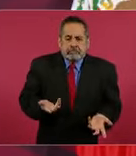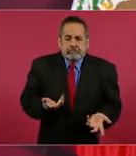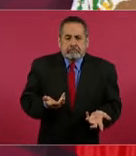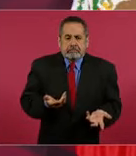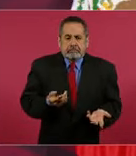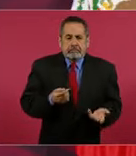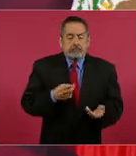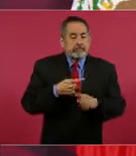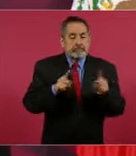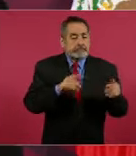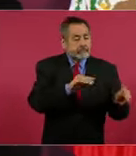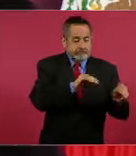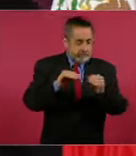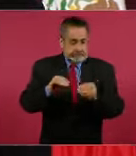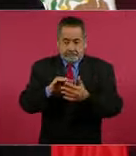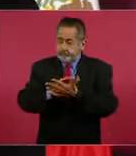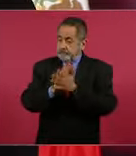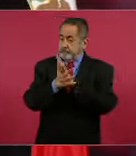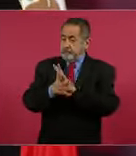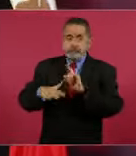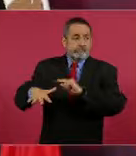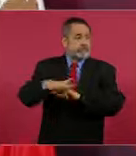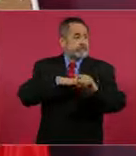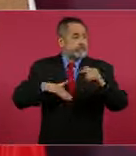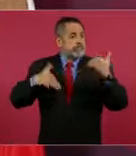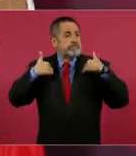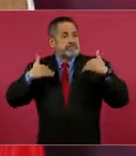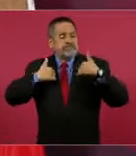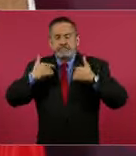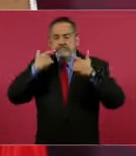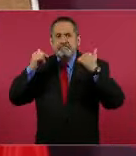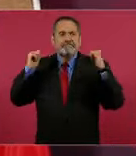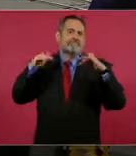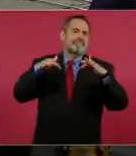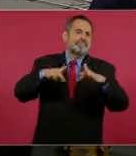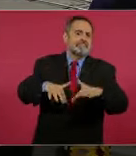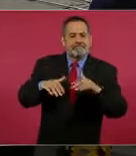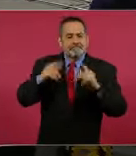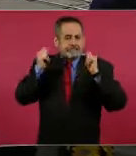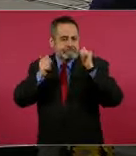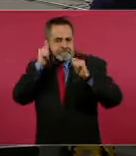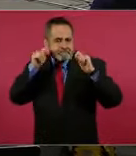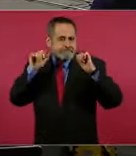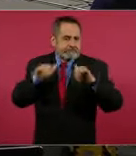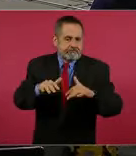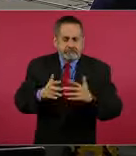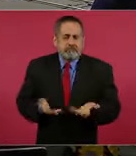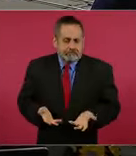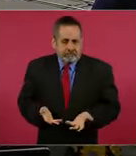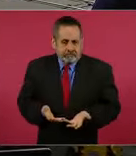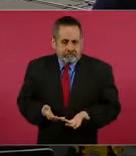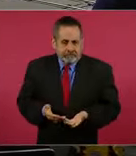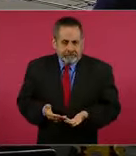el medio ambiente, pues ya no va a ser atractivo. Si, con todo